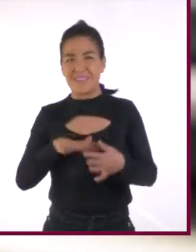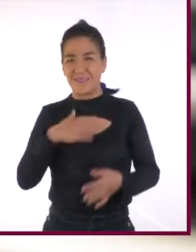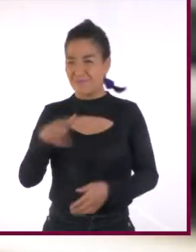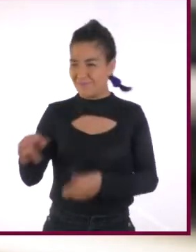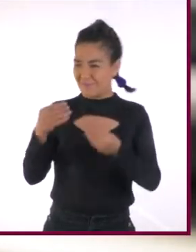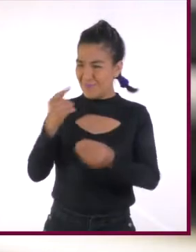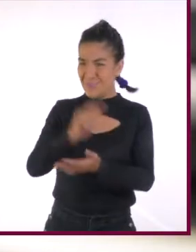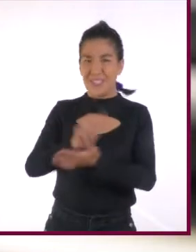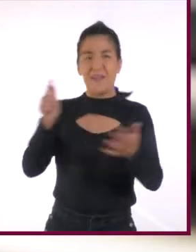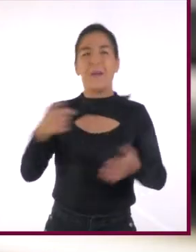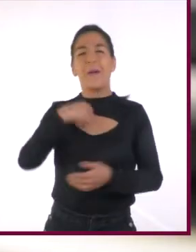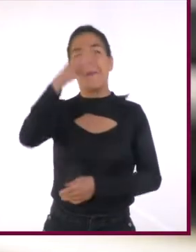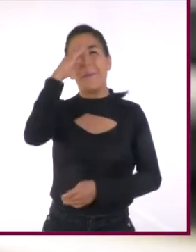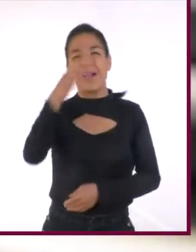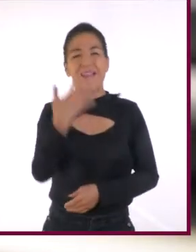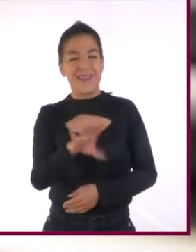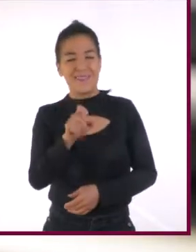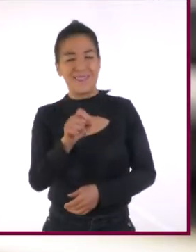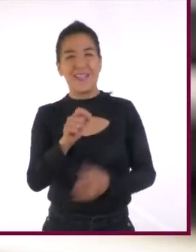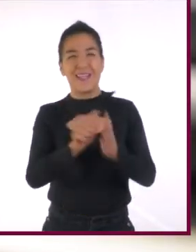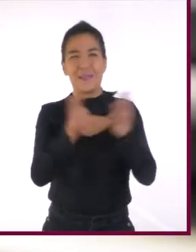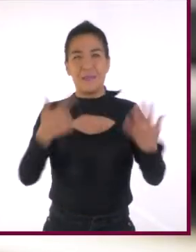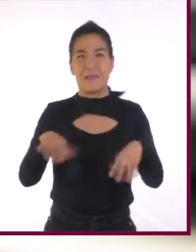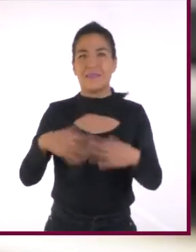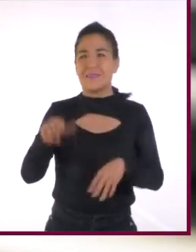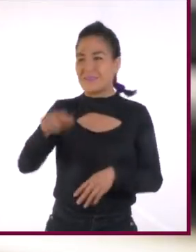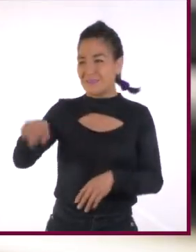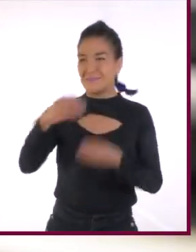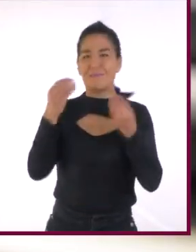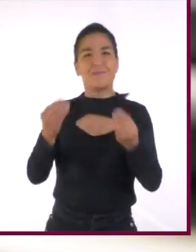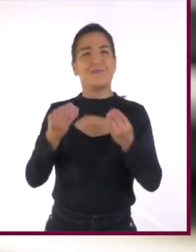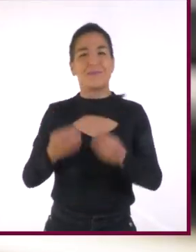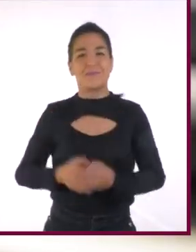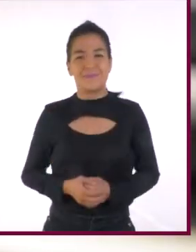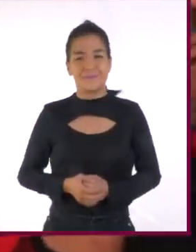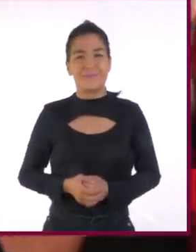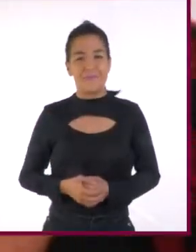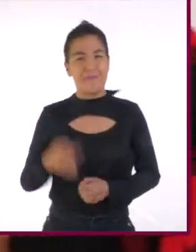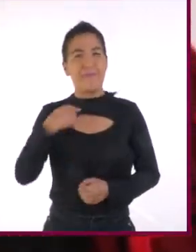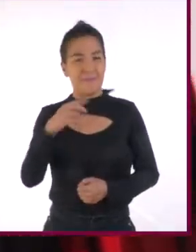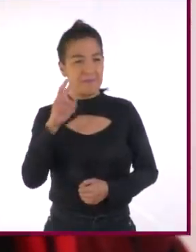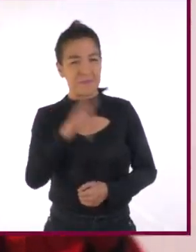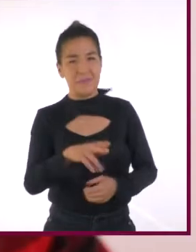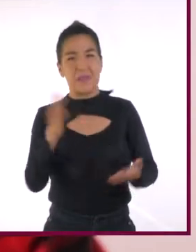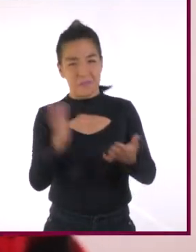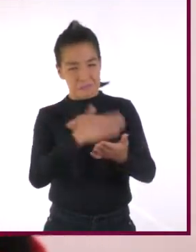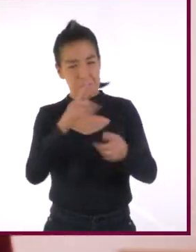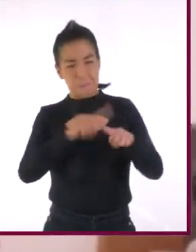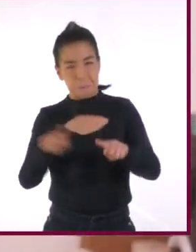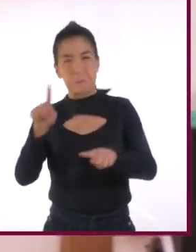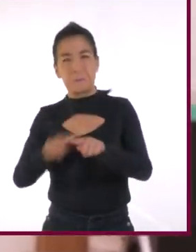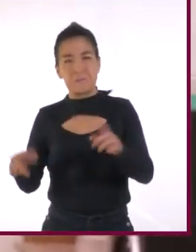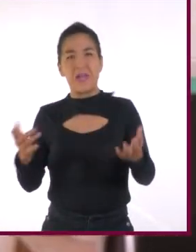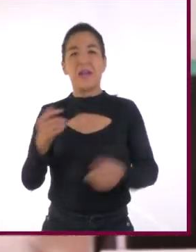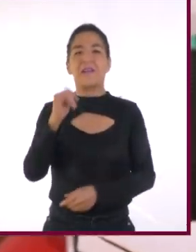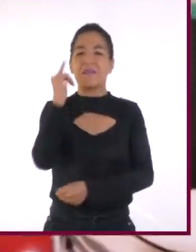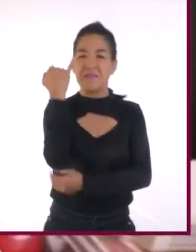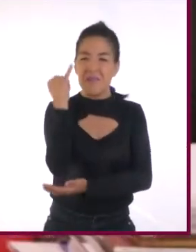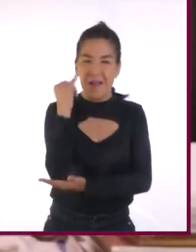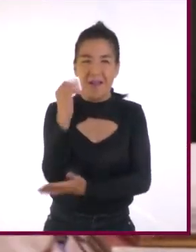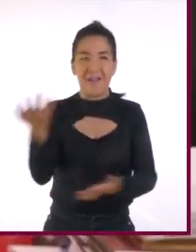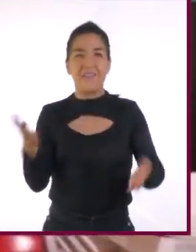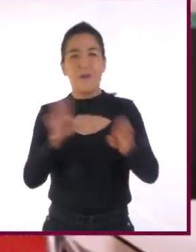libros, ¿eh? No, ya sé, pensé que tendría 10 o 20 libros, pero creo que subestimé la cantidad. Además veo que tienes una muy buena